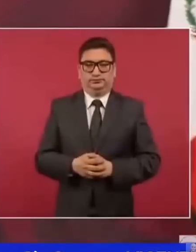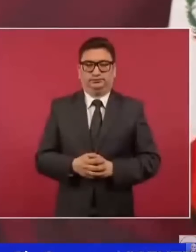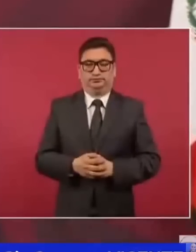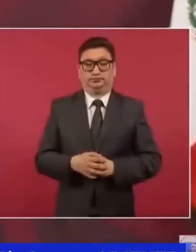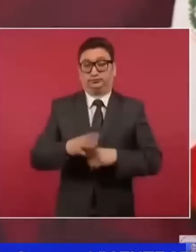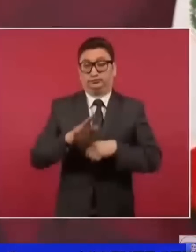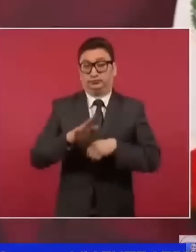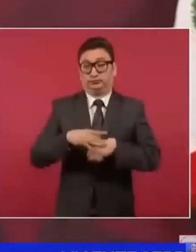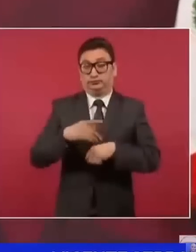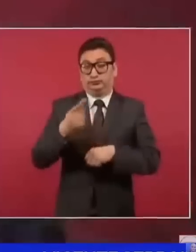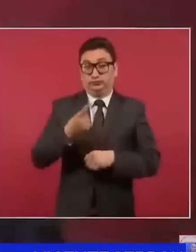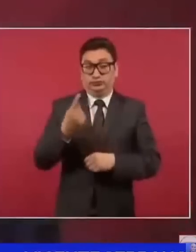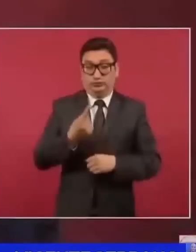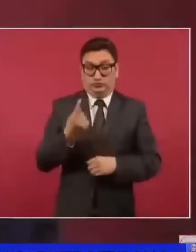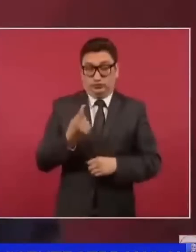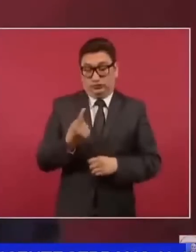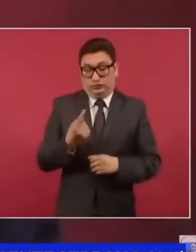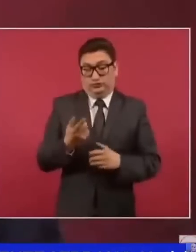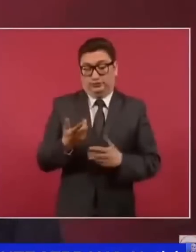entonces,